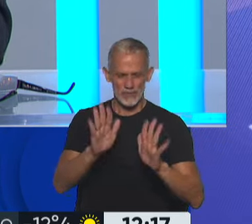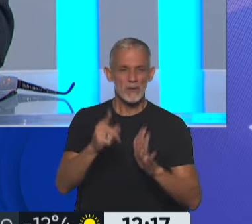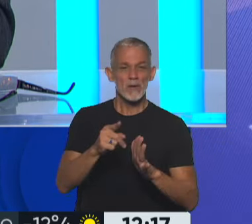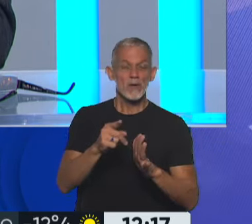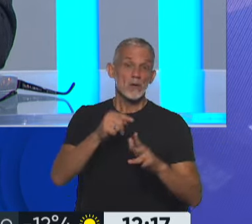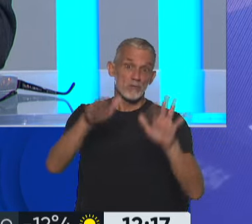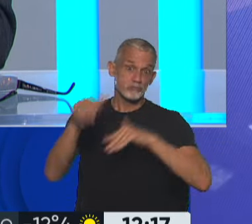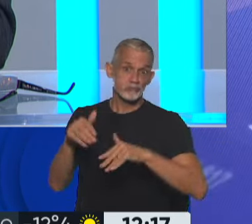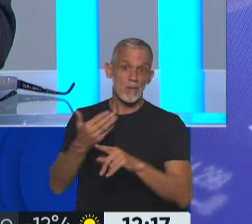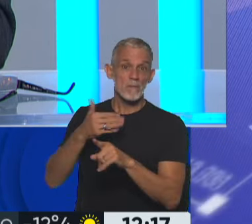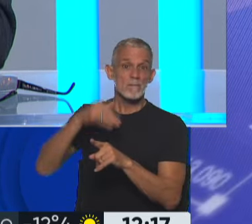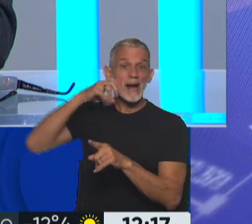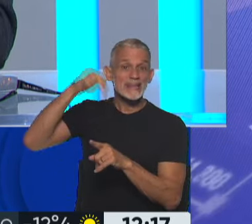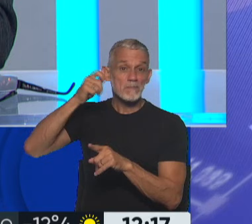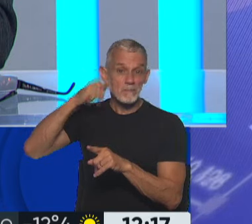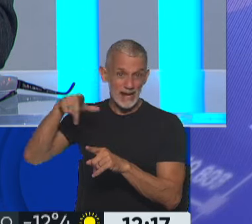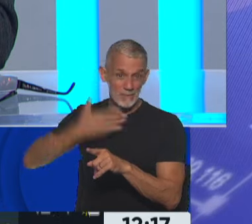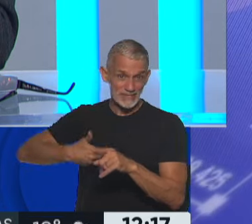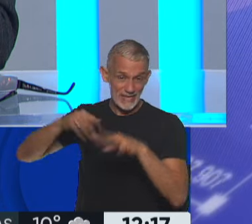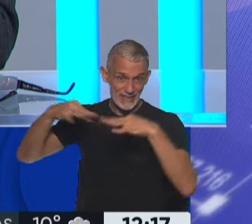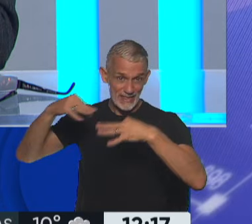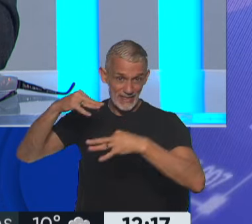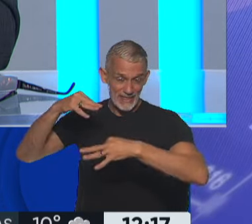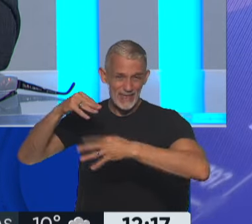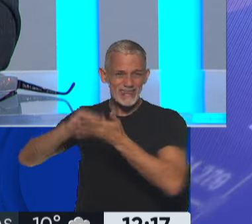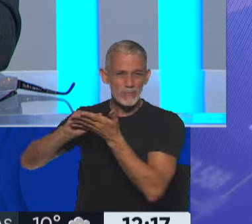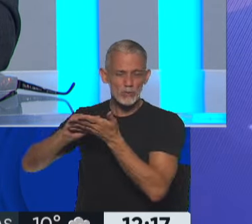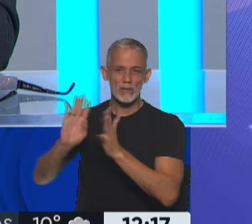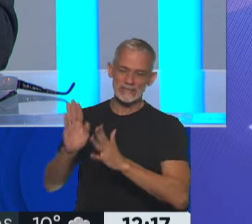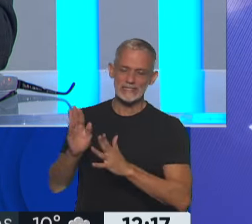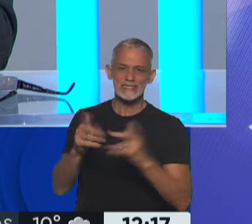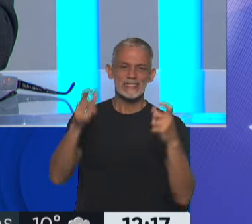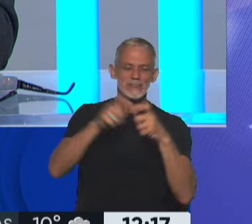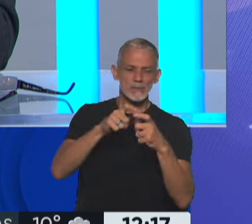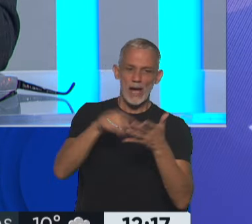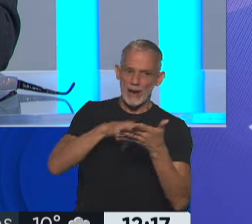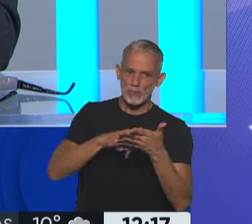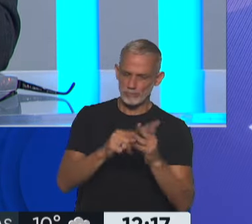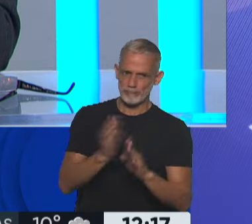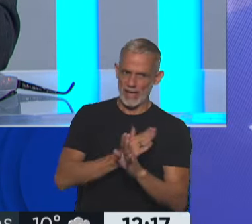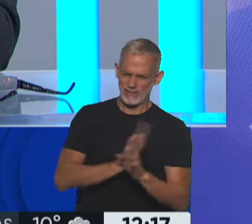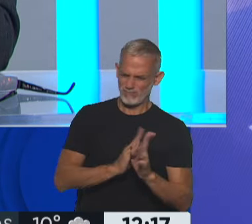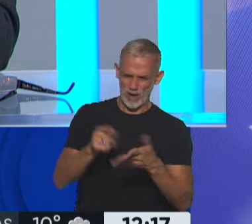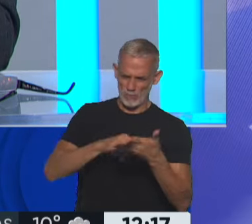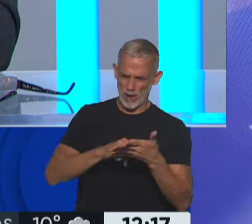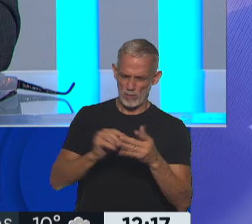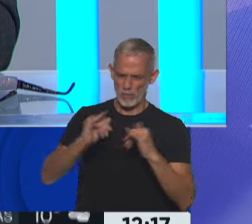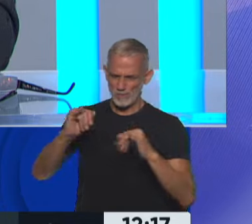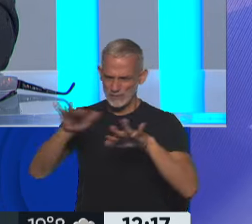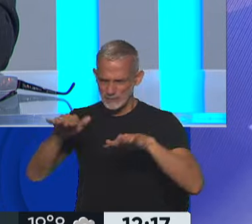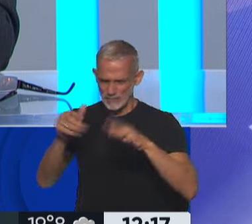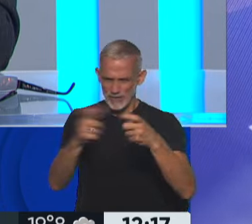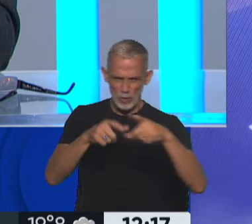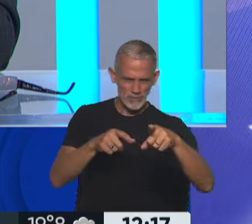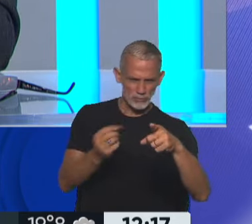convocatoria que hizo Martín menen la eh anulación de esa convocatoria minutos antes a a la